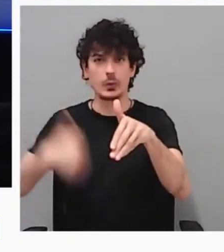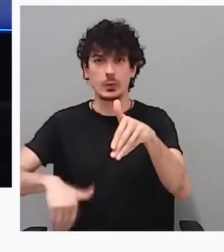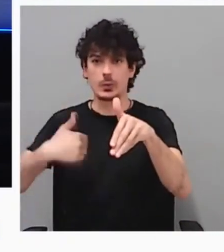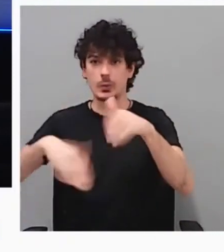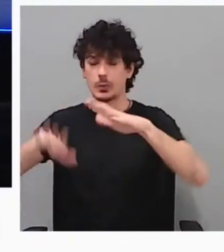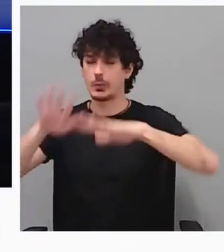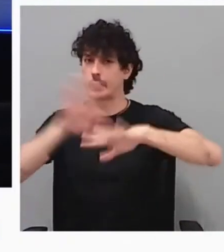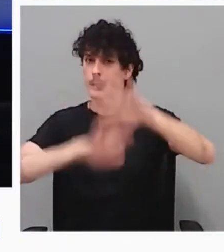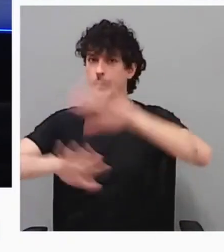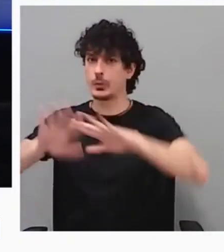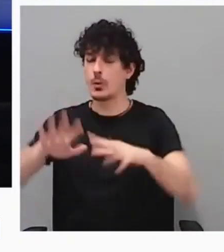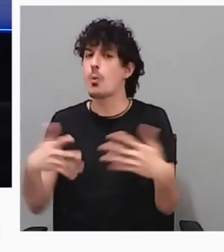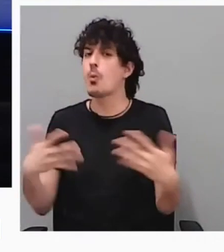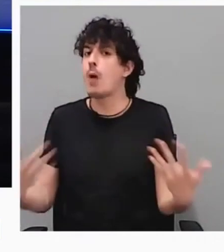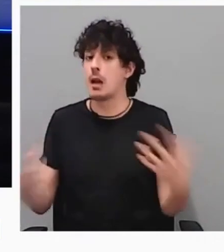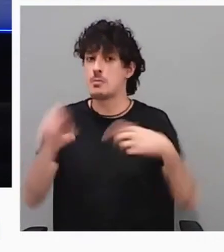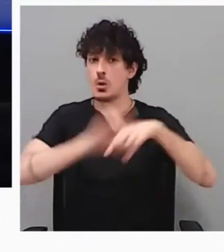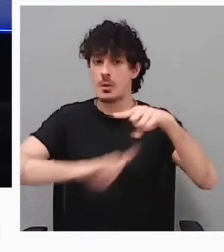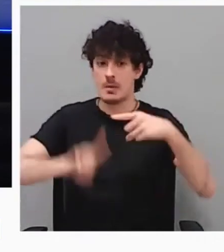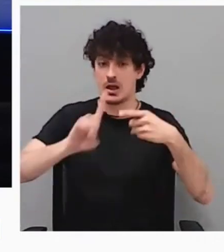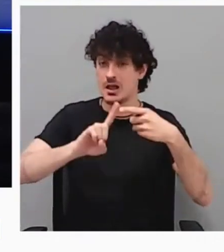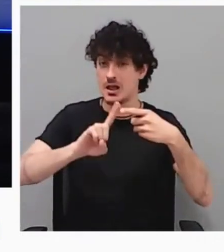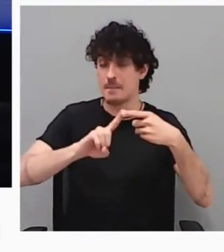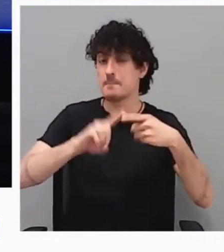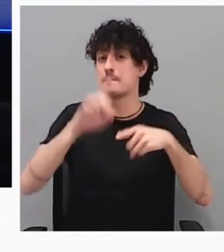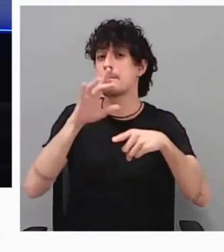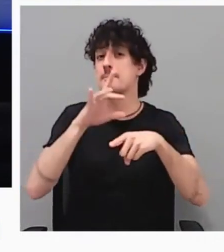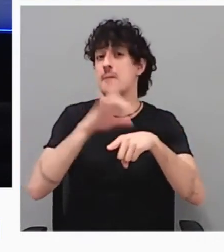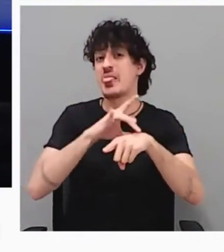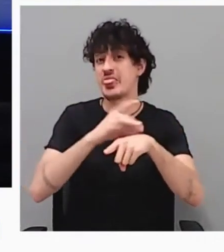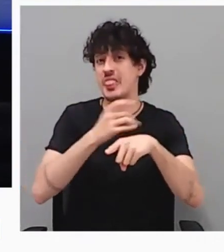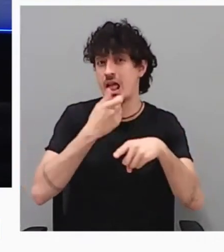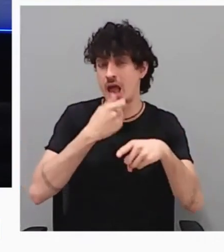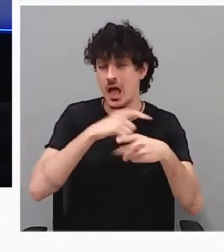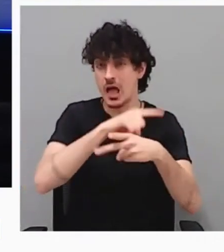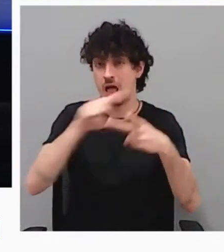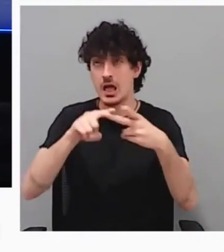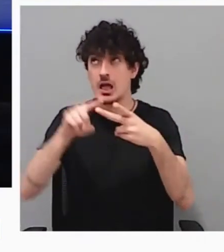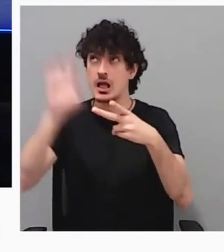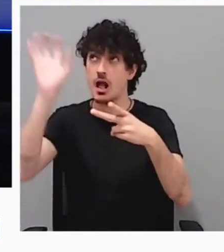medicina, otro es el cambio climático. Y todos dependen de una gran